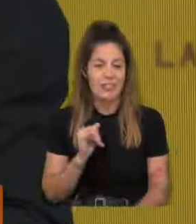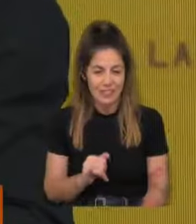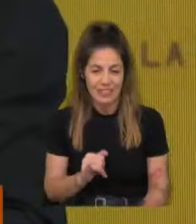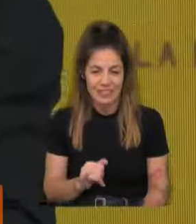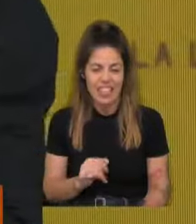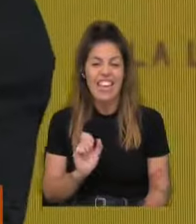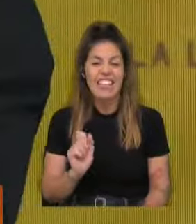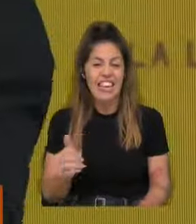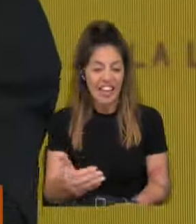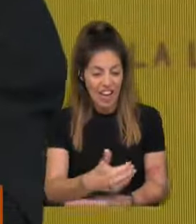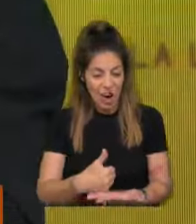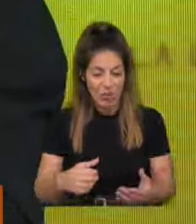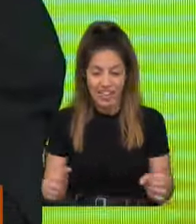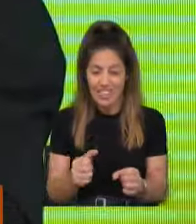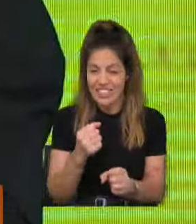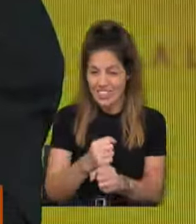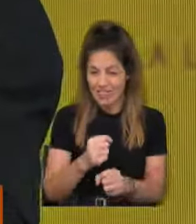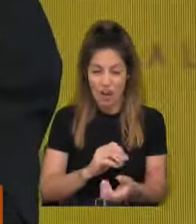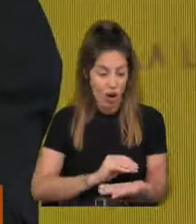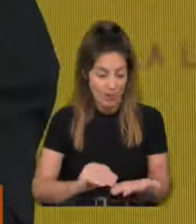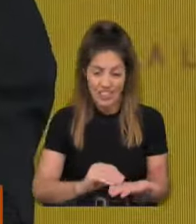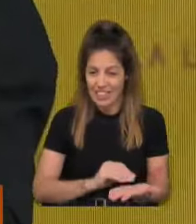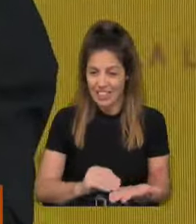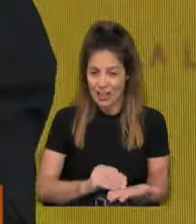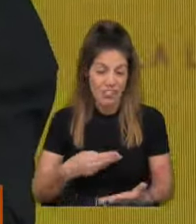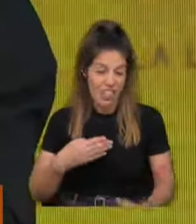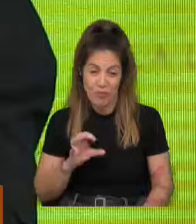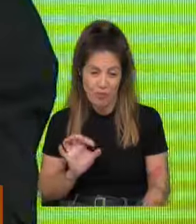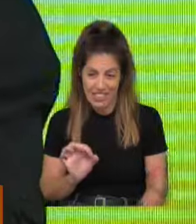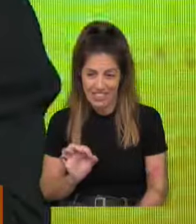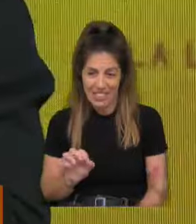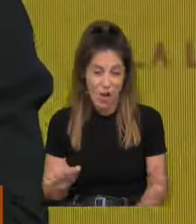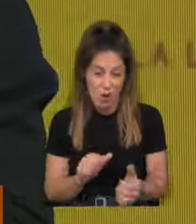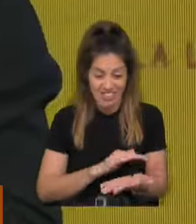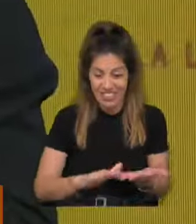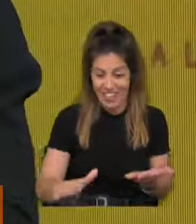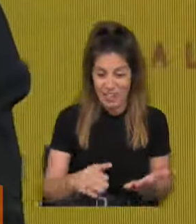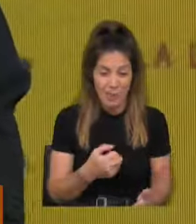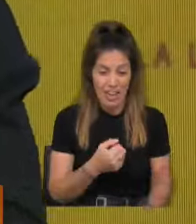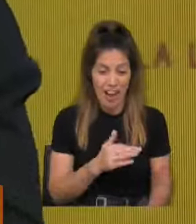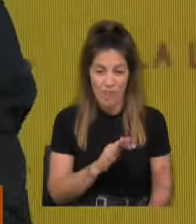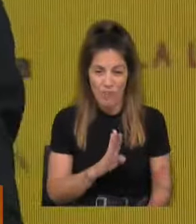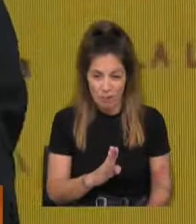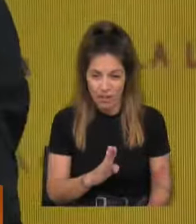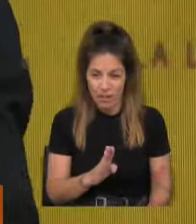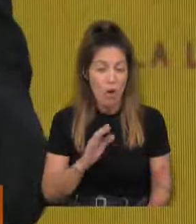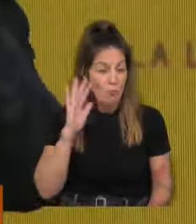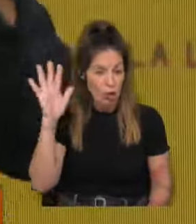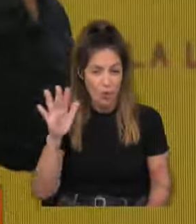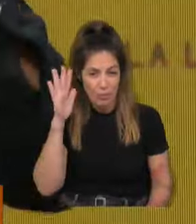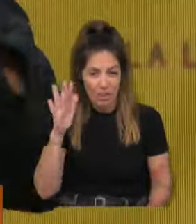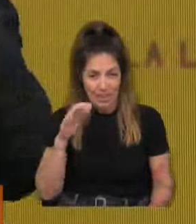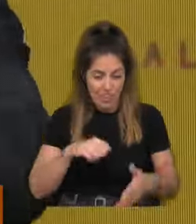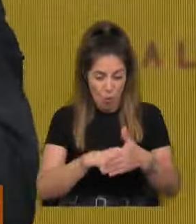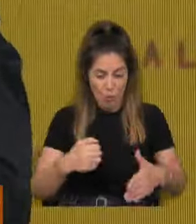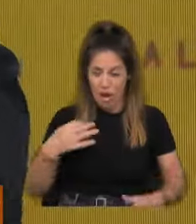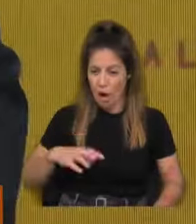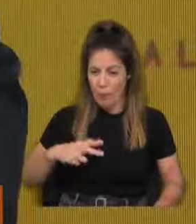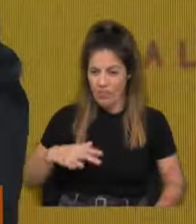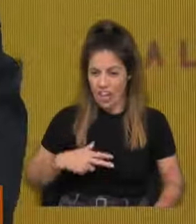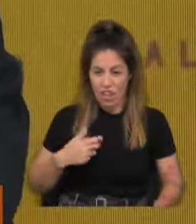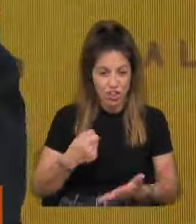recauda y hace todo el trabajo administrativo es el bps que lo hace gratis para la safap vos te imaginas a la safap o a un banco privado Trabajando